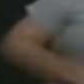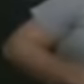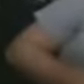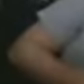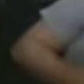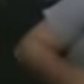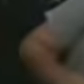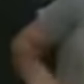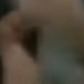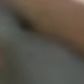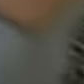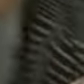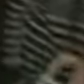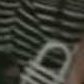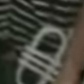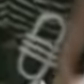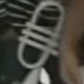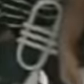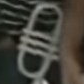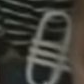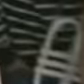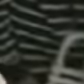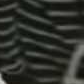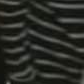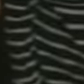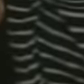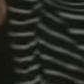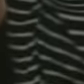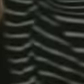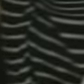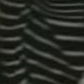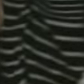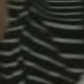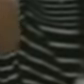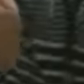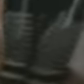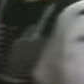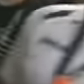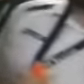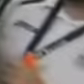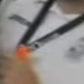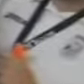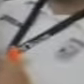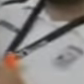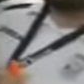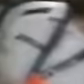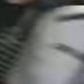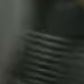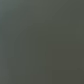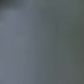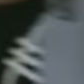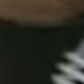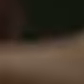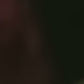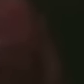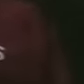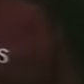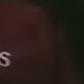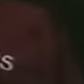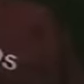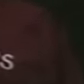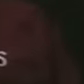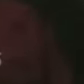somos cuatro bichos. Fundados en el 2004 y llevamos 12 carnavales. Y nuestra fantasía es dame